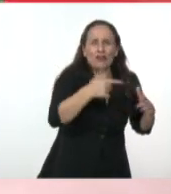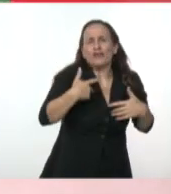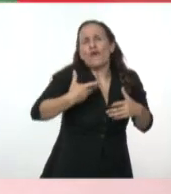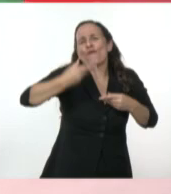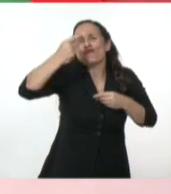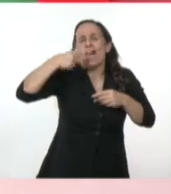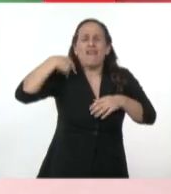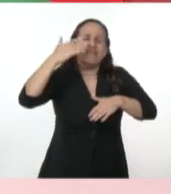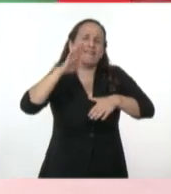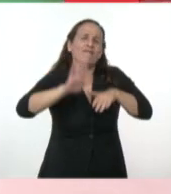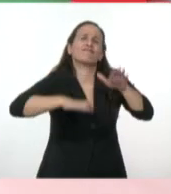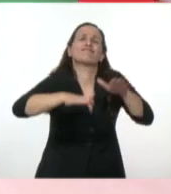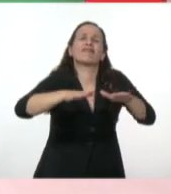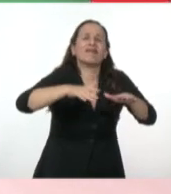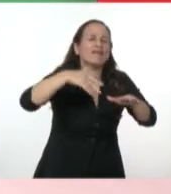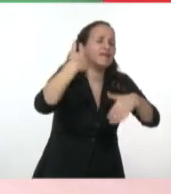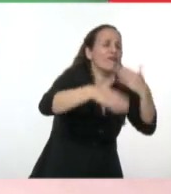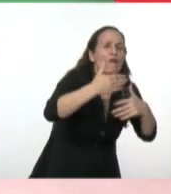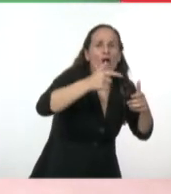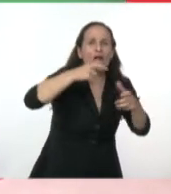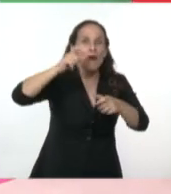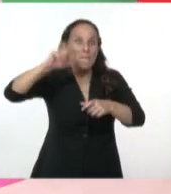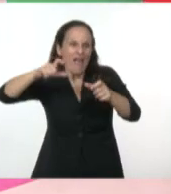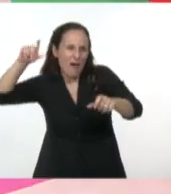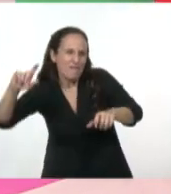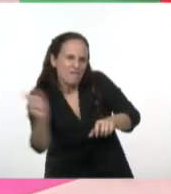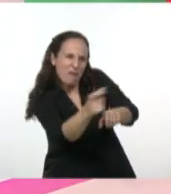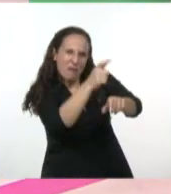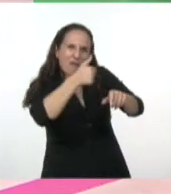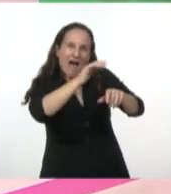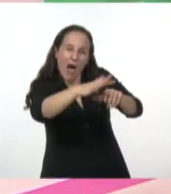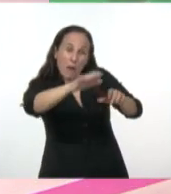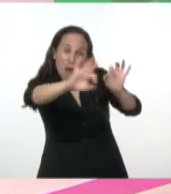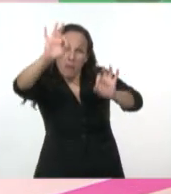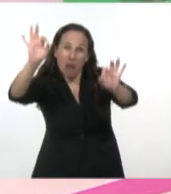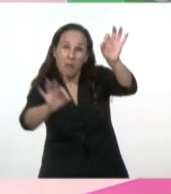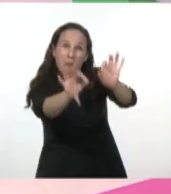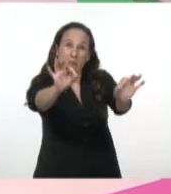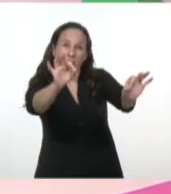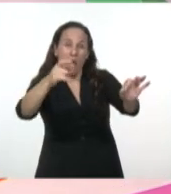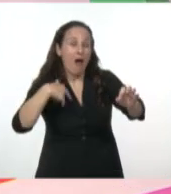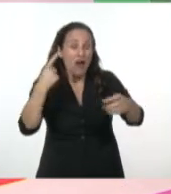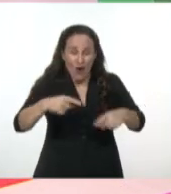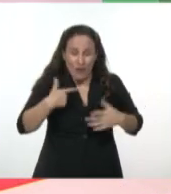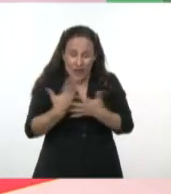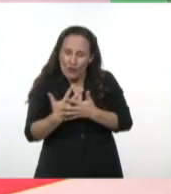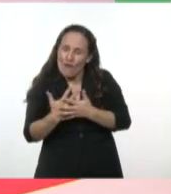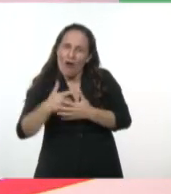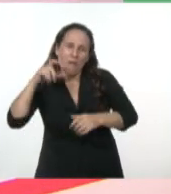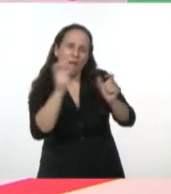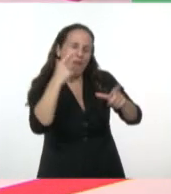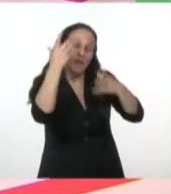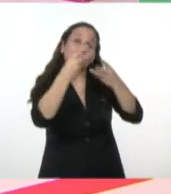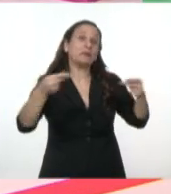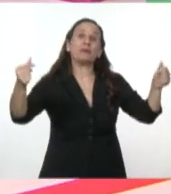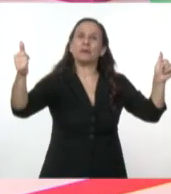descalza y olvidé, jugando con las piedras lisas de tu lecho, todas mis penas amargas. Te contemplé en noches de